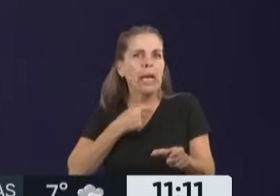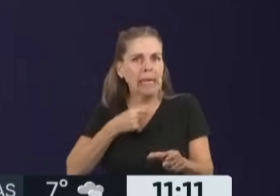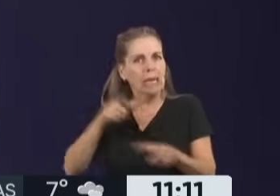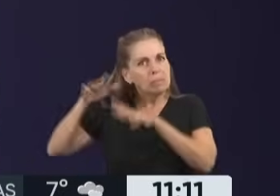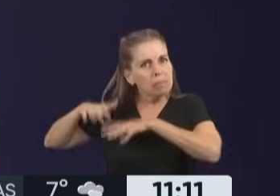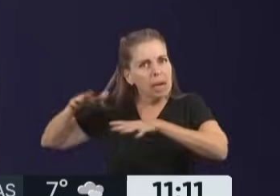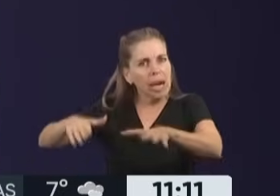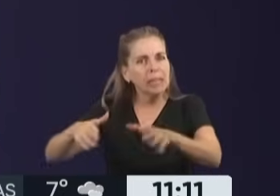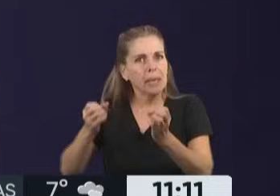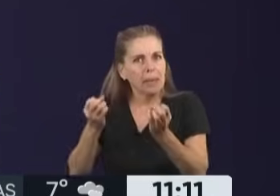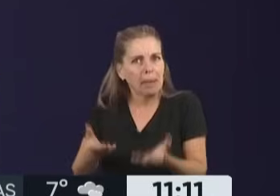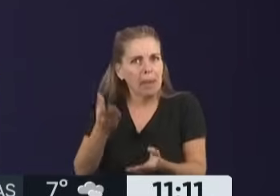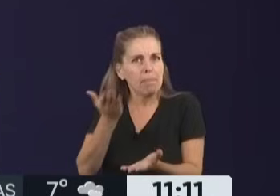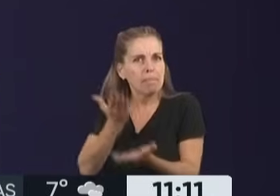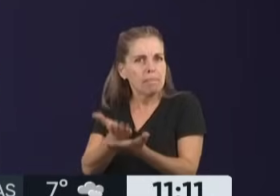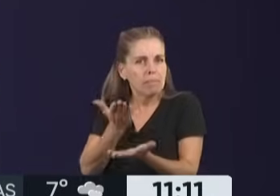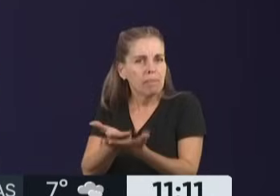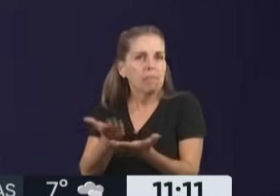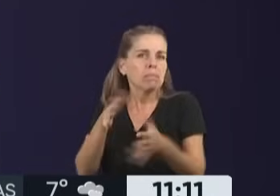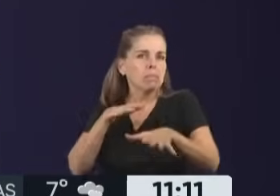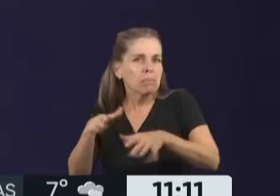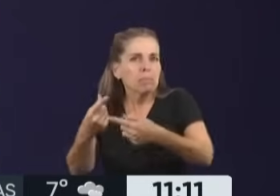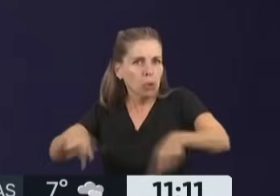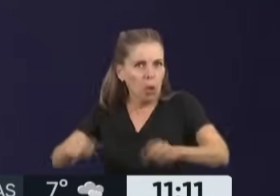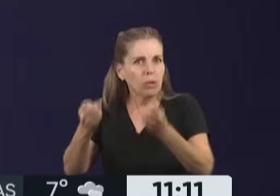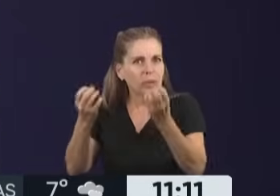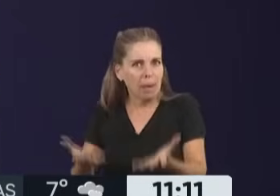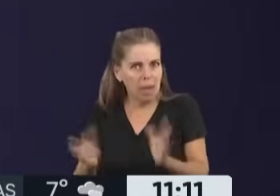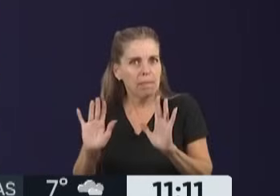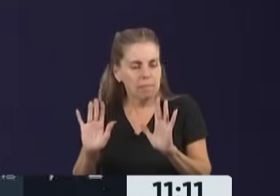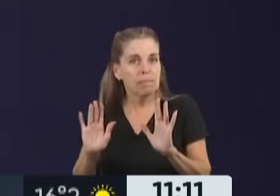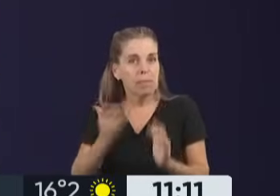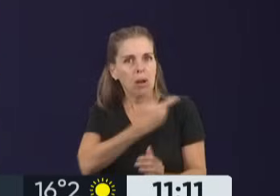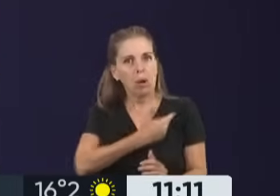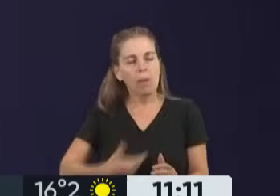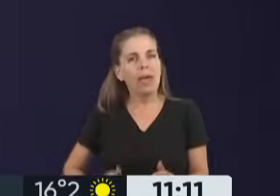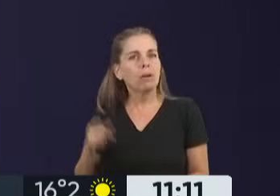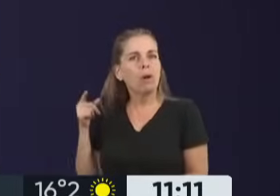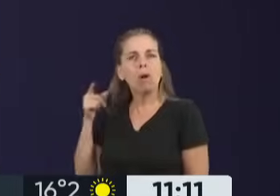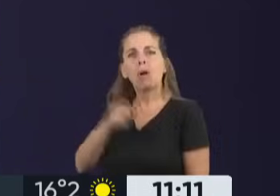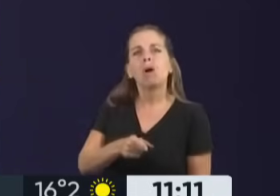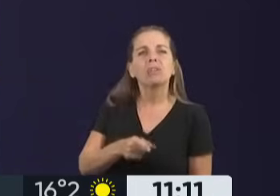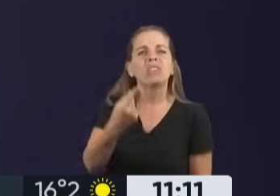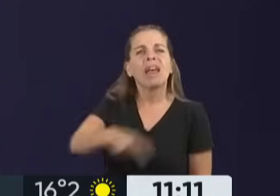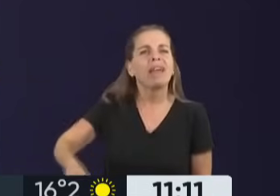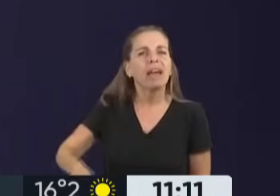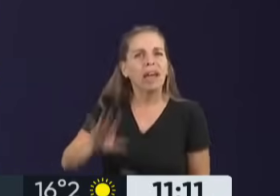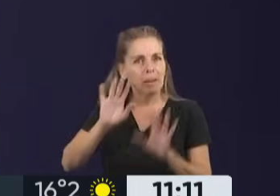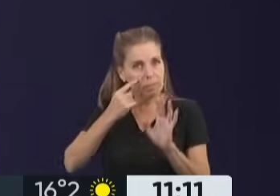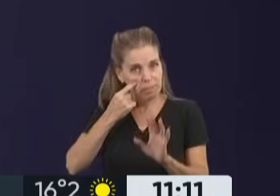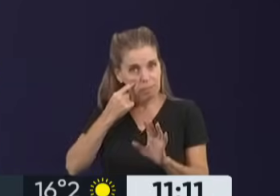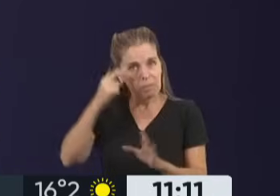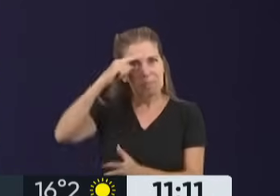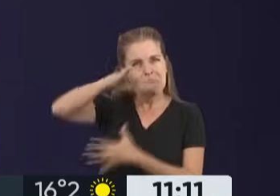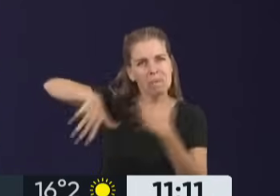pos de reclamar cuestiones que considera genuinas. Estamos en contra de que esto se entremezcle